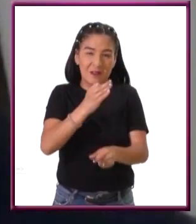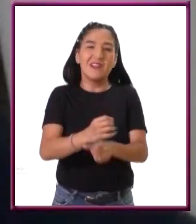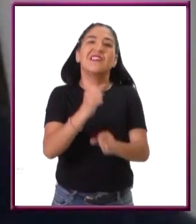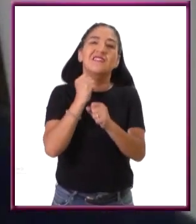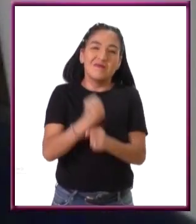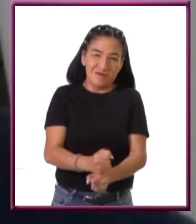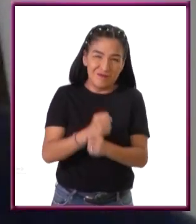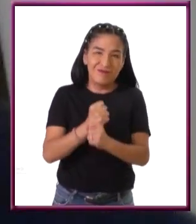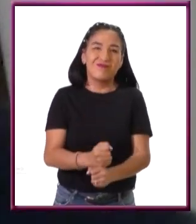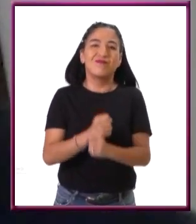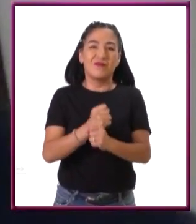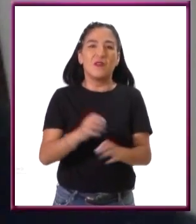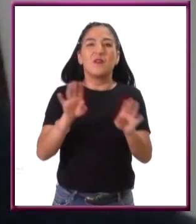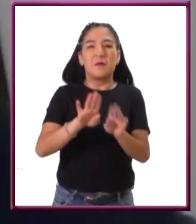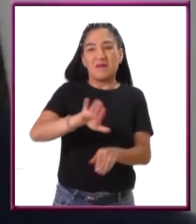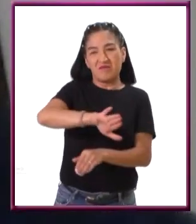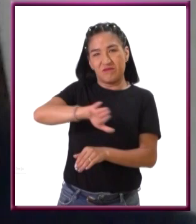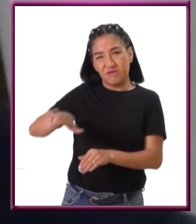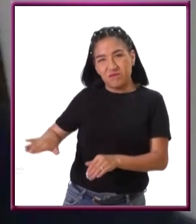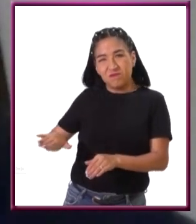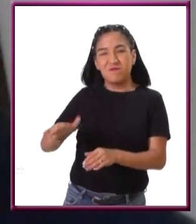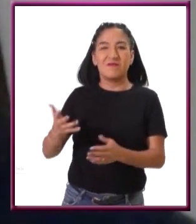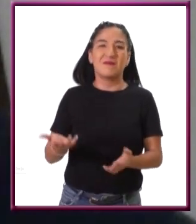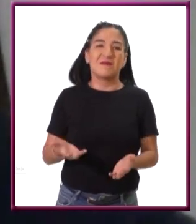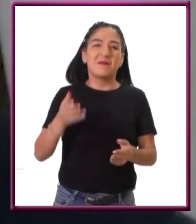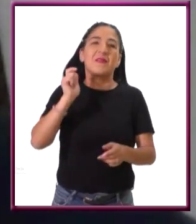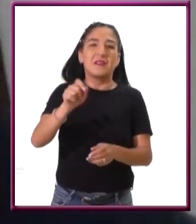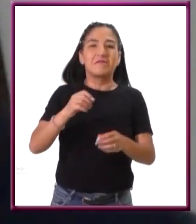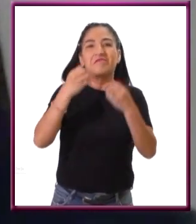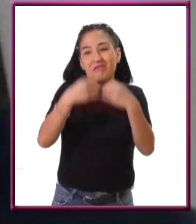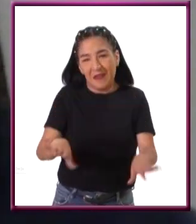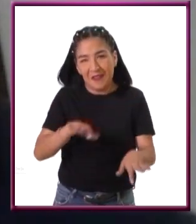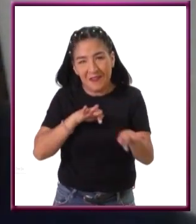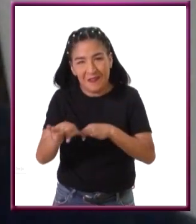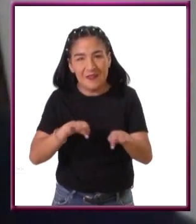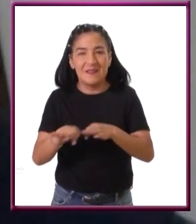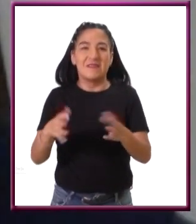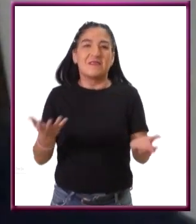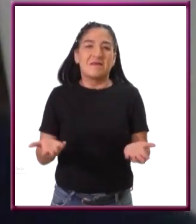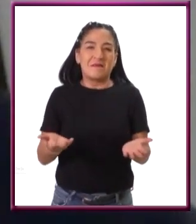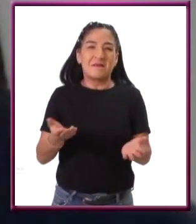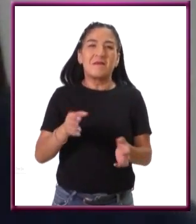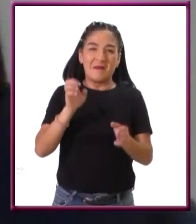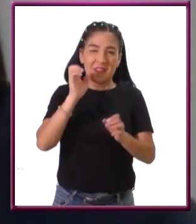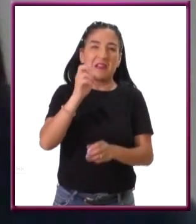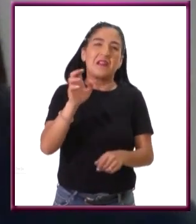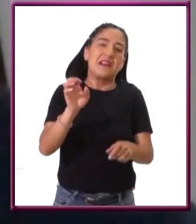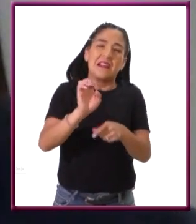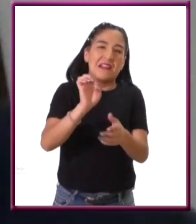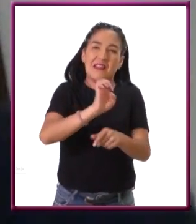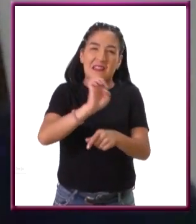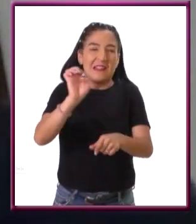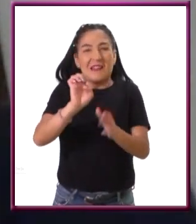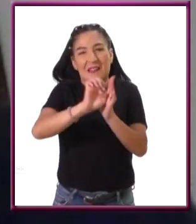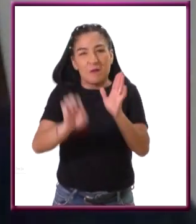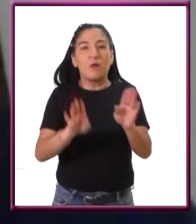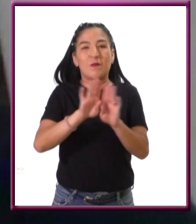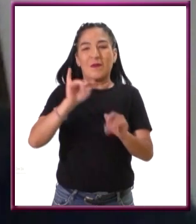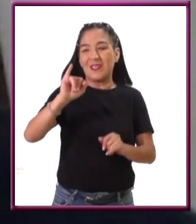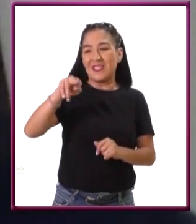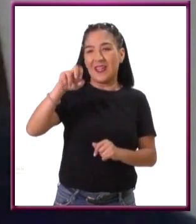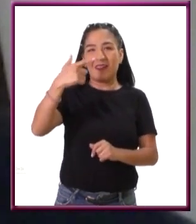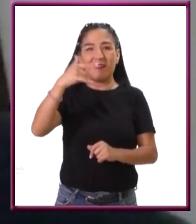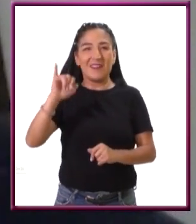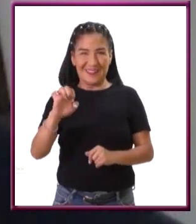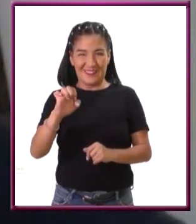hoy sufrimos grandes exclusiones, pérdidas de trabajo. Por ejemplo, no estamos registradas en la medición de la